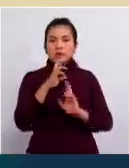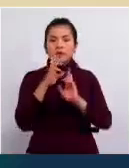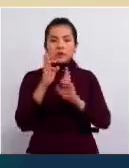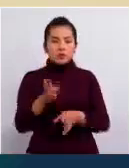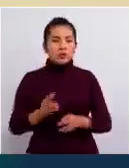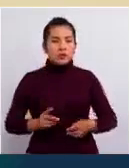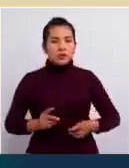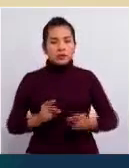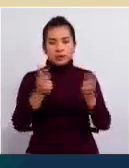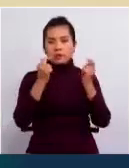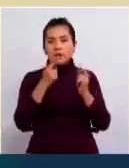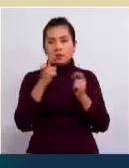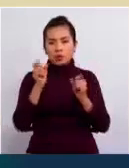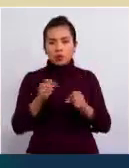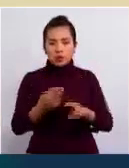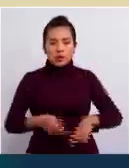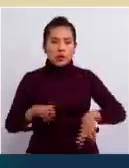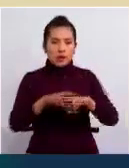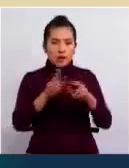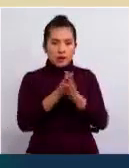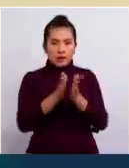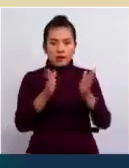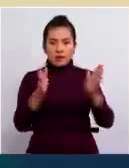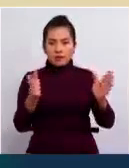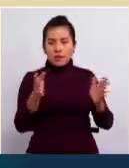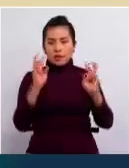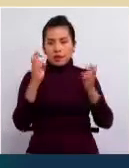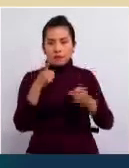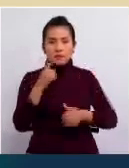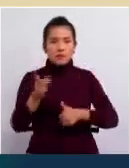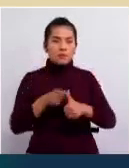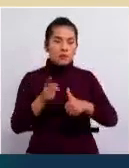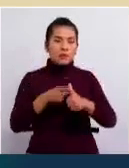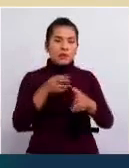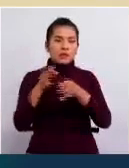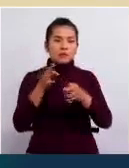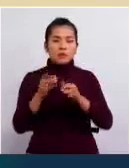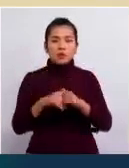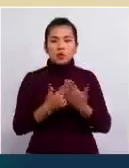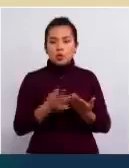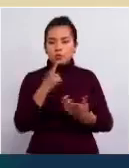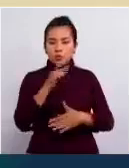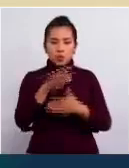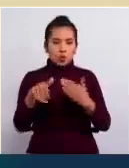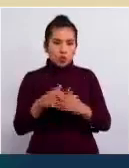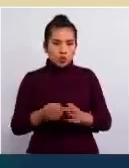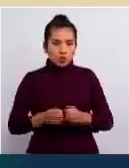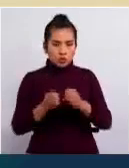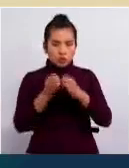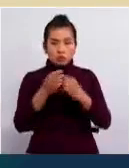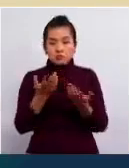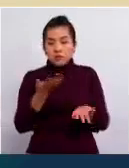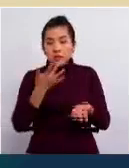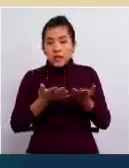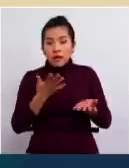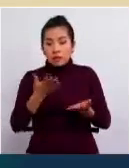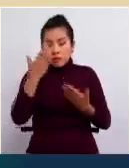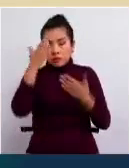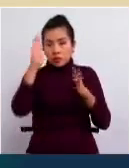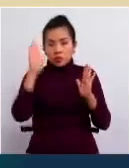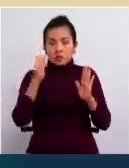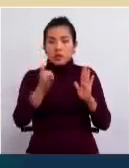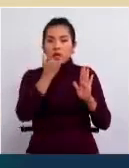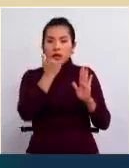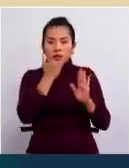tener la amplitud de explicarles qué significan estos datos económicos. No es un error no saber, el error